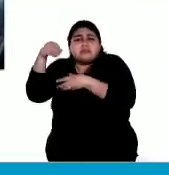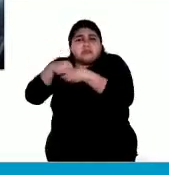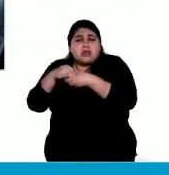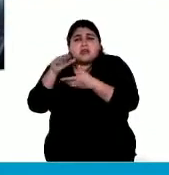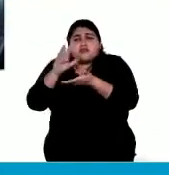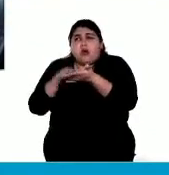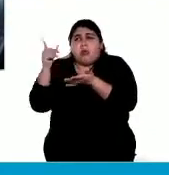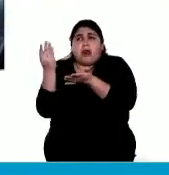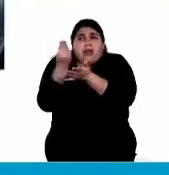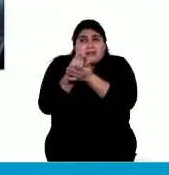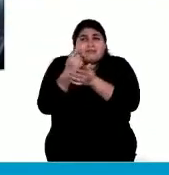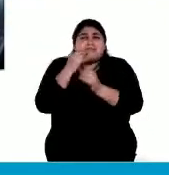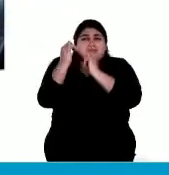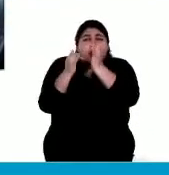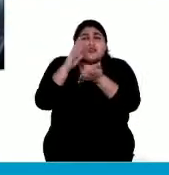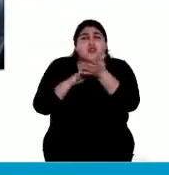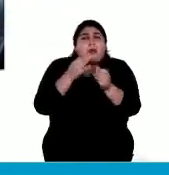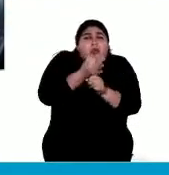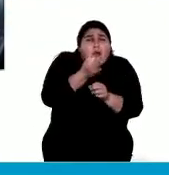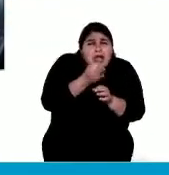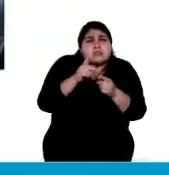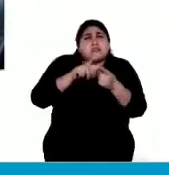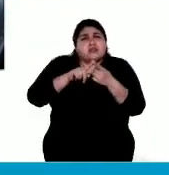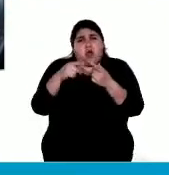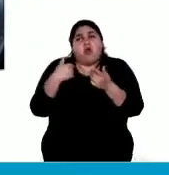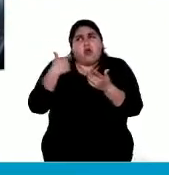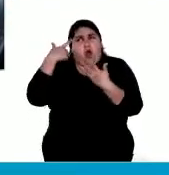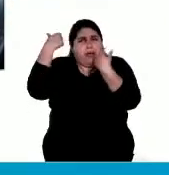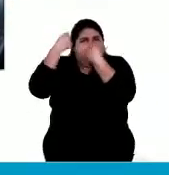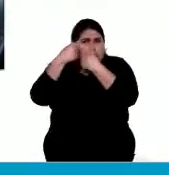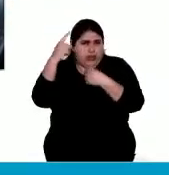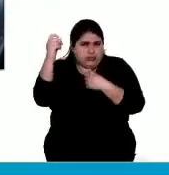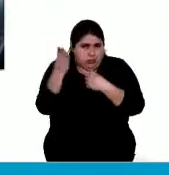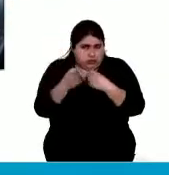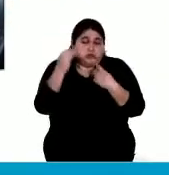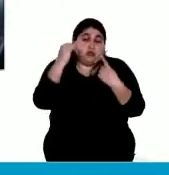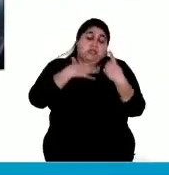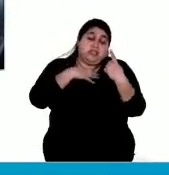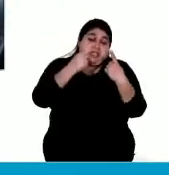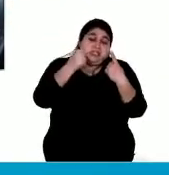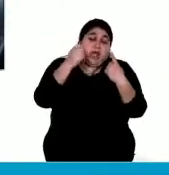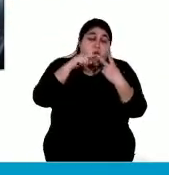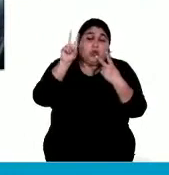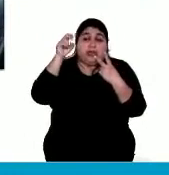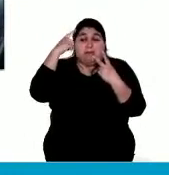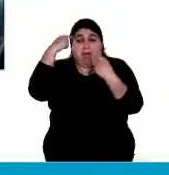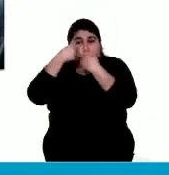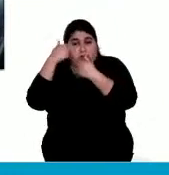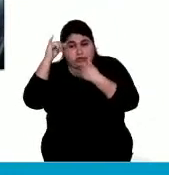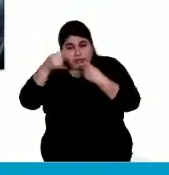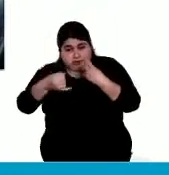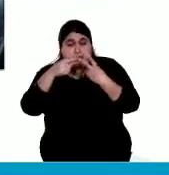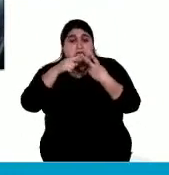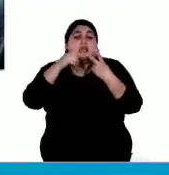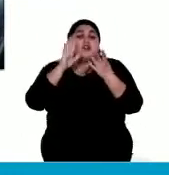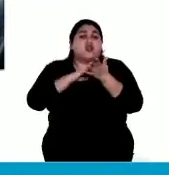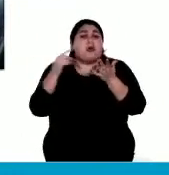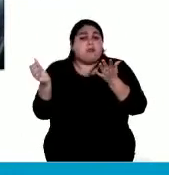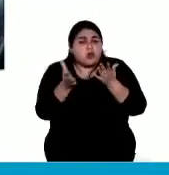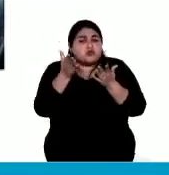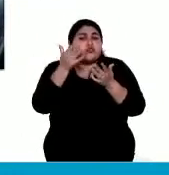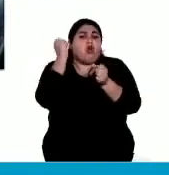recinto. Mencionó educación, compartimos 100%. Mencionó salud, por supuesto, que también estamos de acuerdo. Mencionó la producción, el